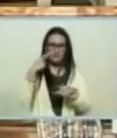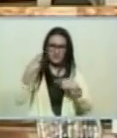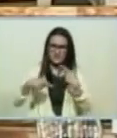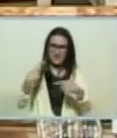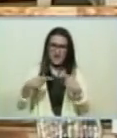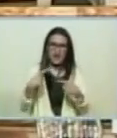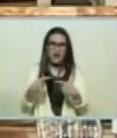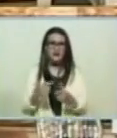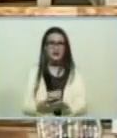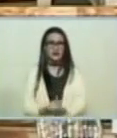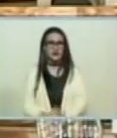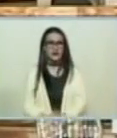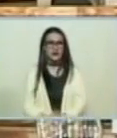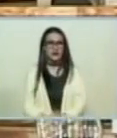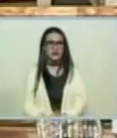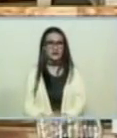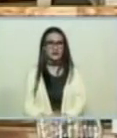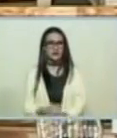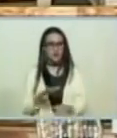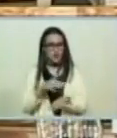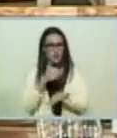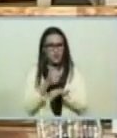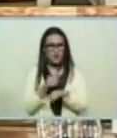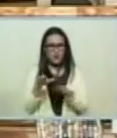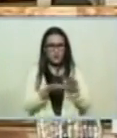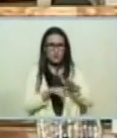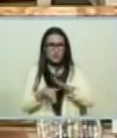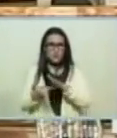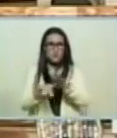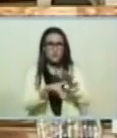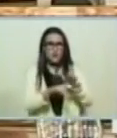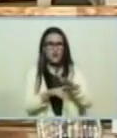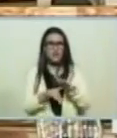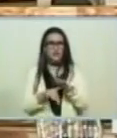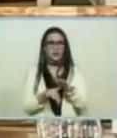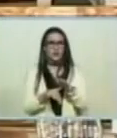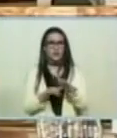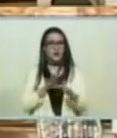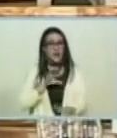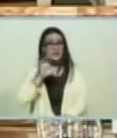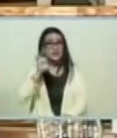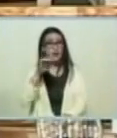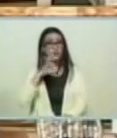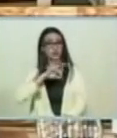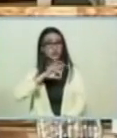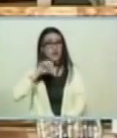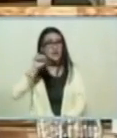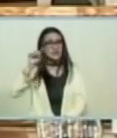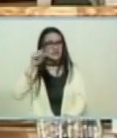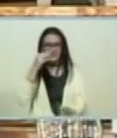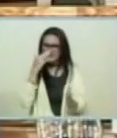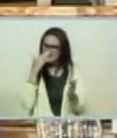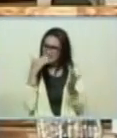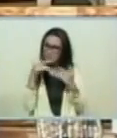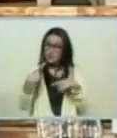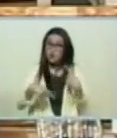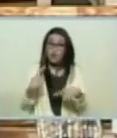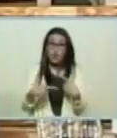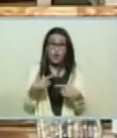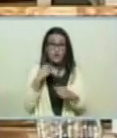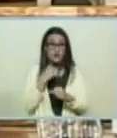diaria de la burguesía, de los especuladores, de los ladrones. El Estado socialista siempre, todos los